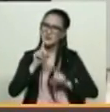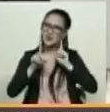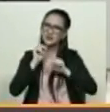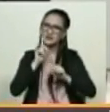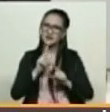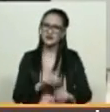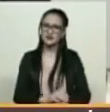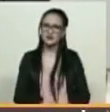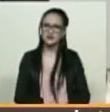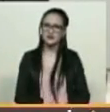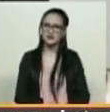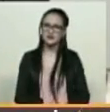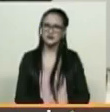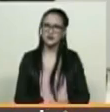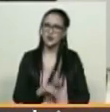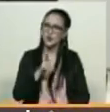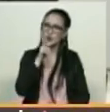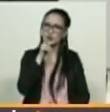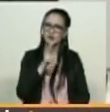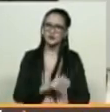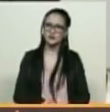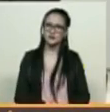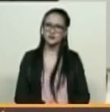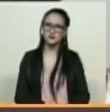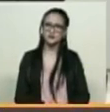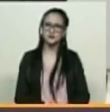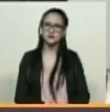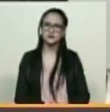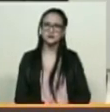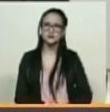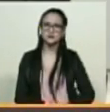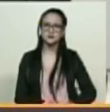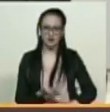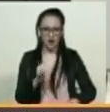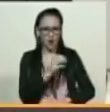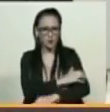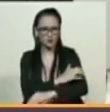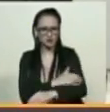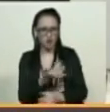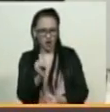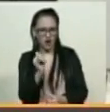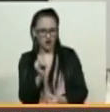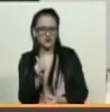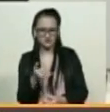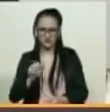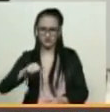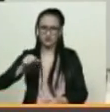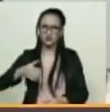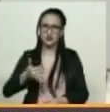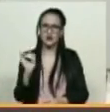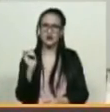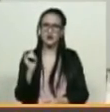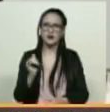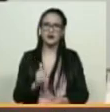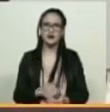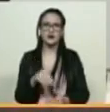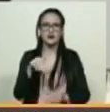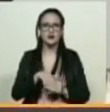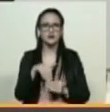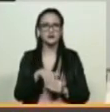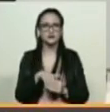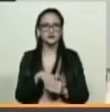del despropósito, de la barbaridad. Claro que hay oposición y candidatos opositores en esta